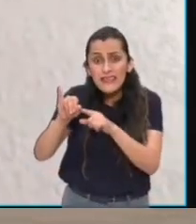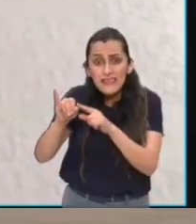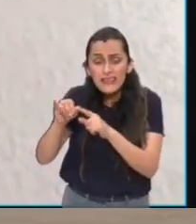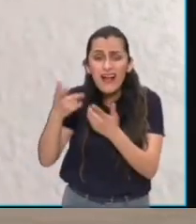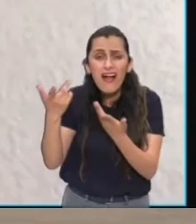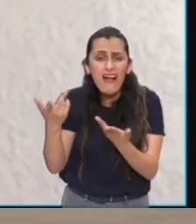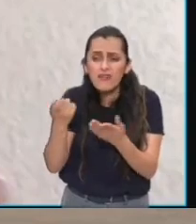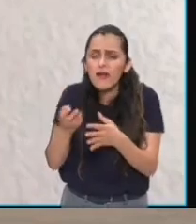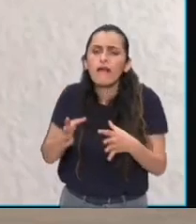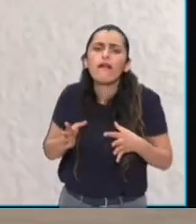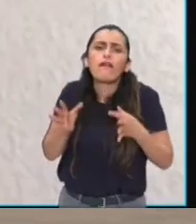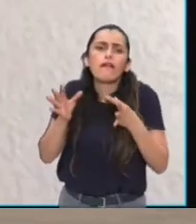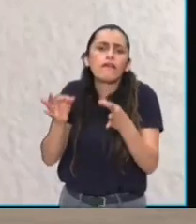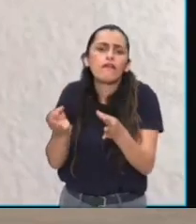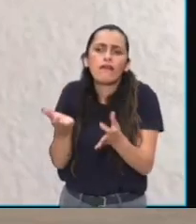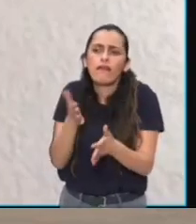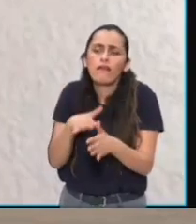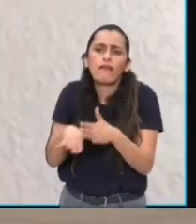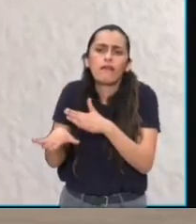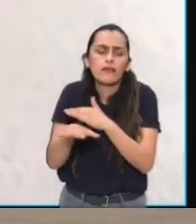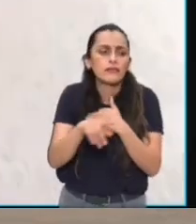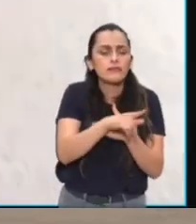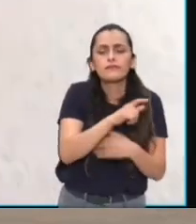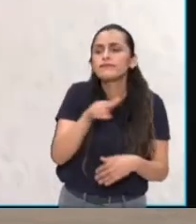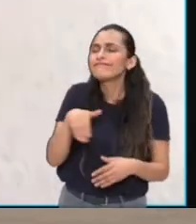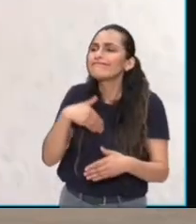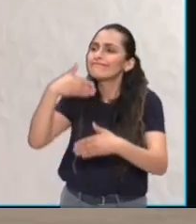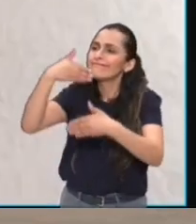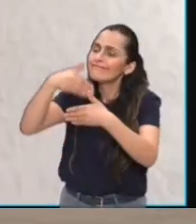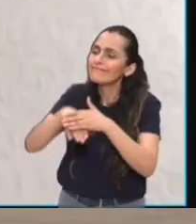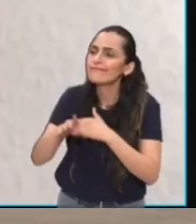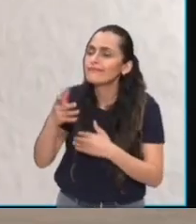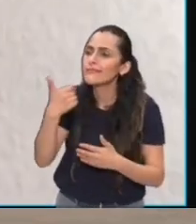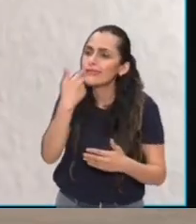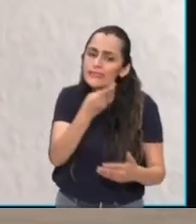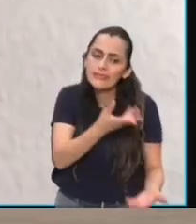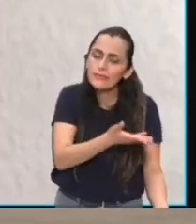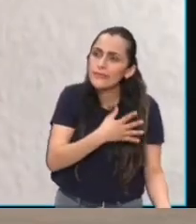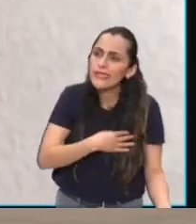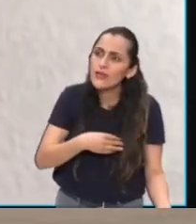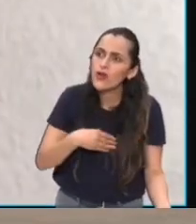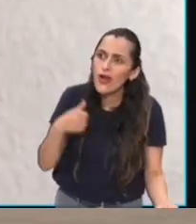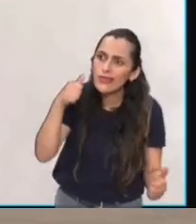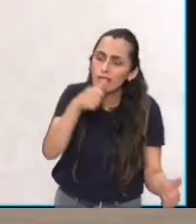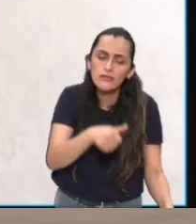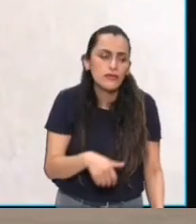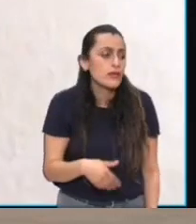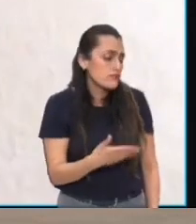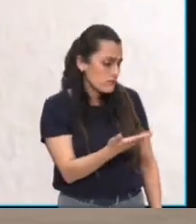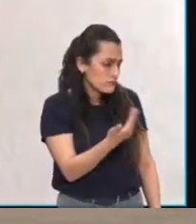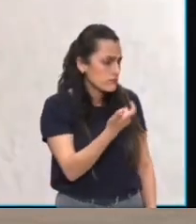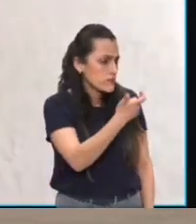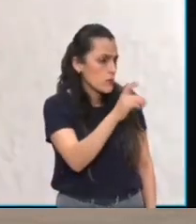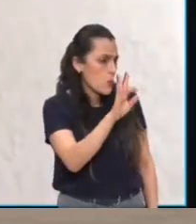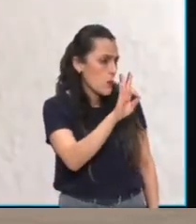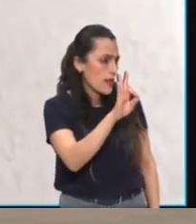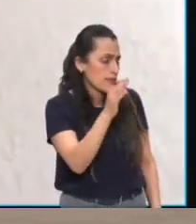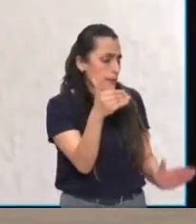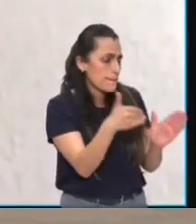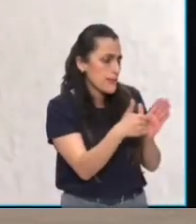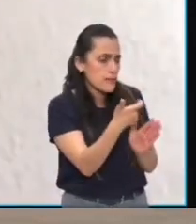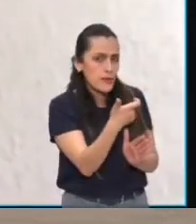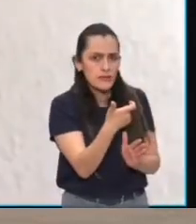lleguen papás o mamás y les digan que tienen que pagar 40 mil pesos por alguna quimioterapia o por cualquier tratamiento. Para nosotros